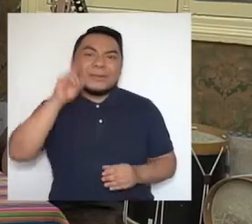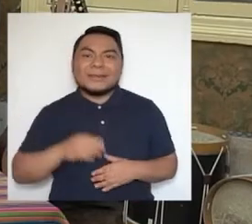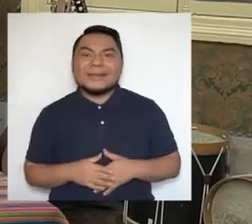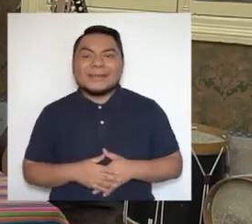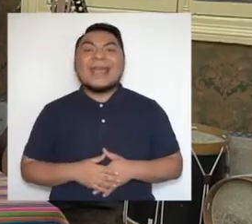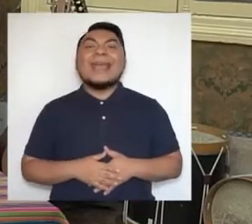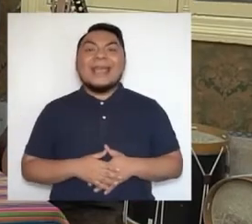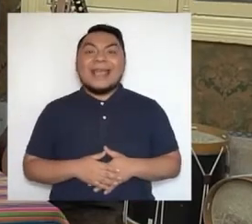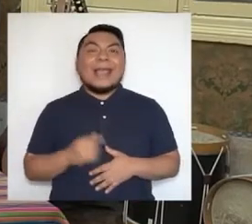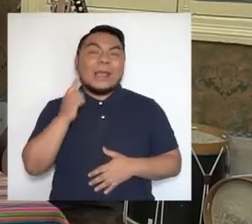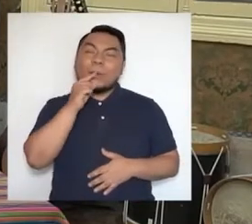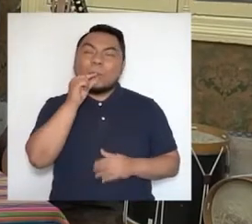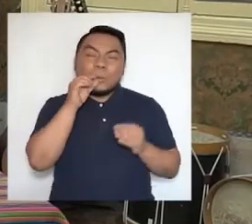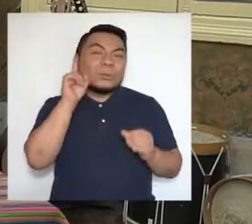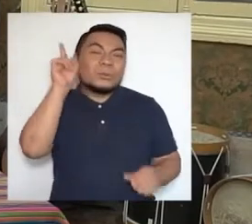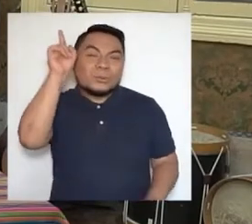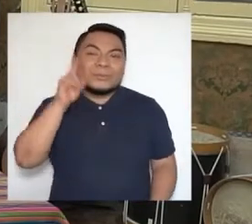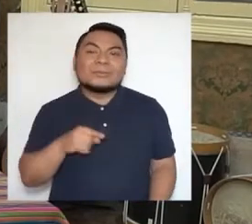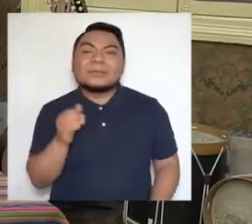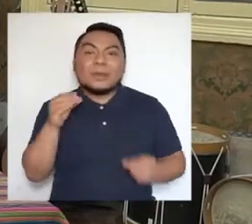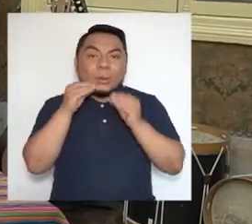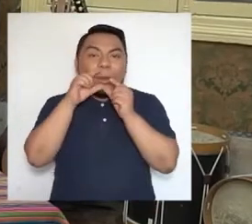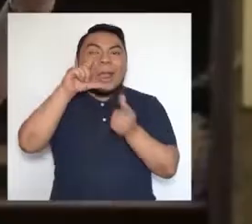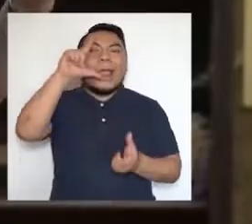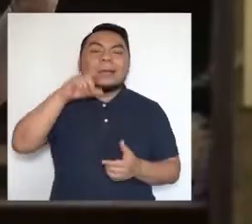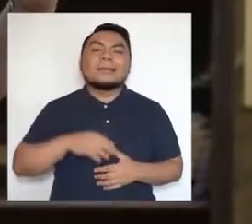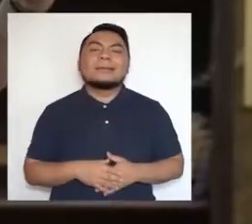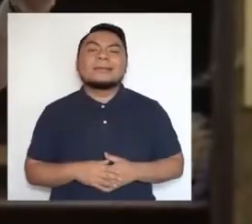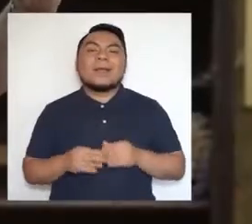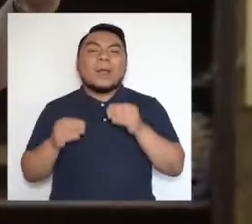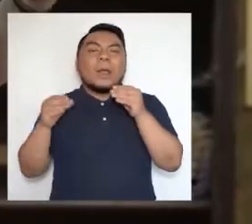¡Ay, qué agudo que suenan! ¿Y los tubos grandes?